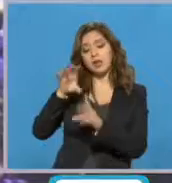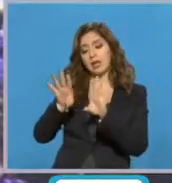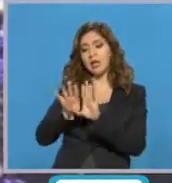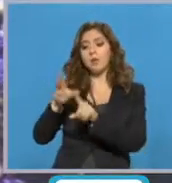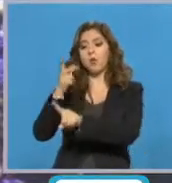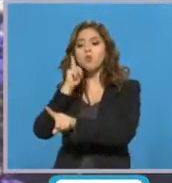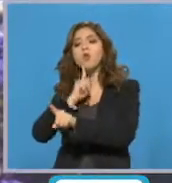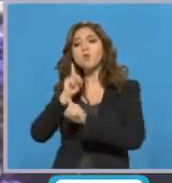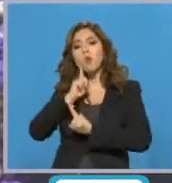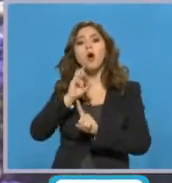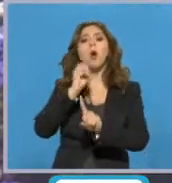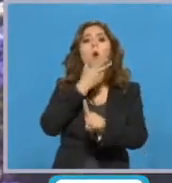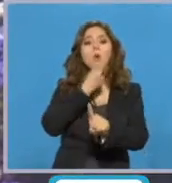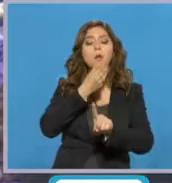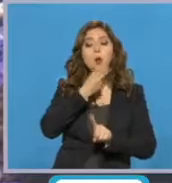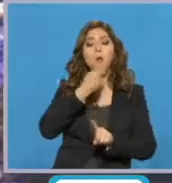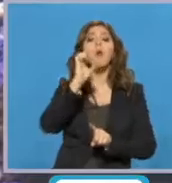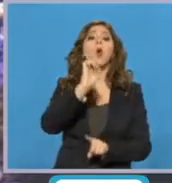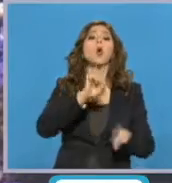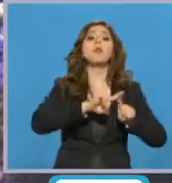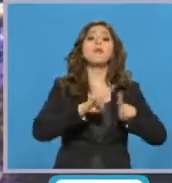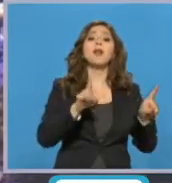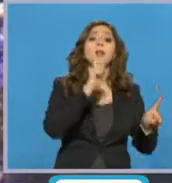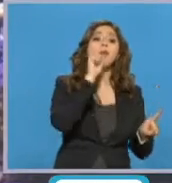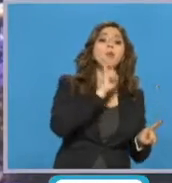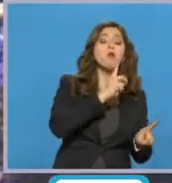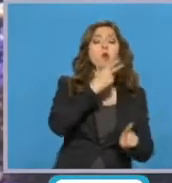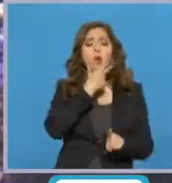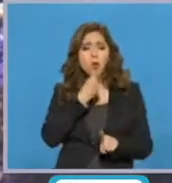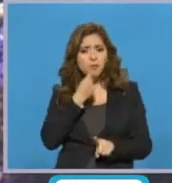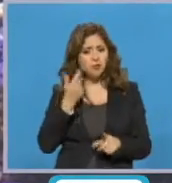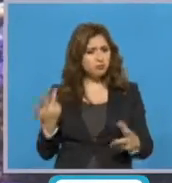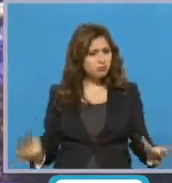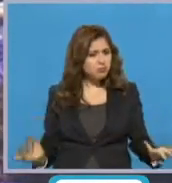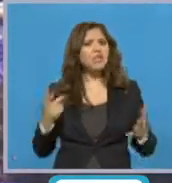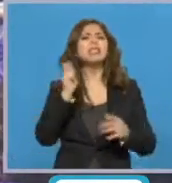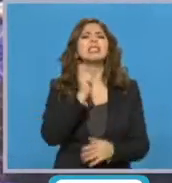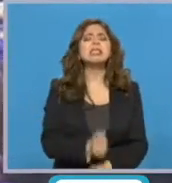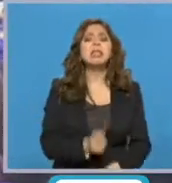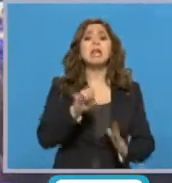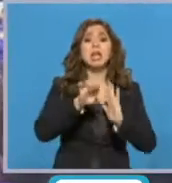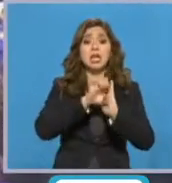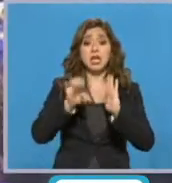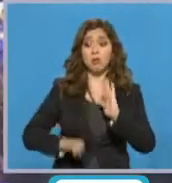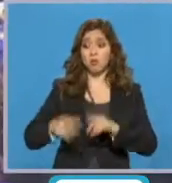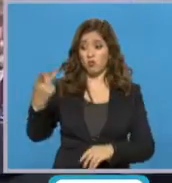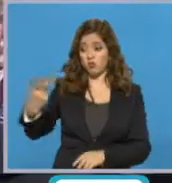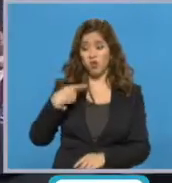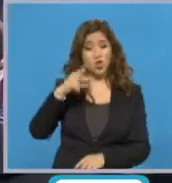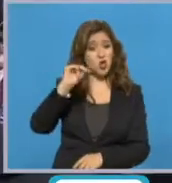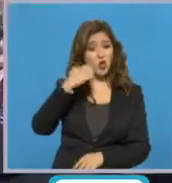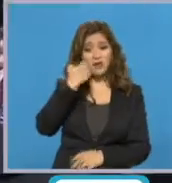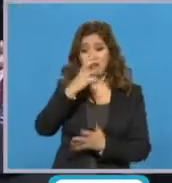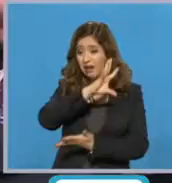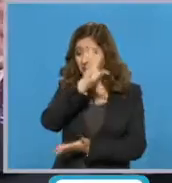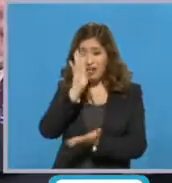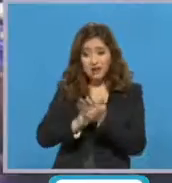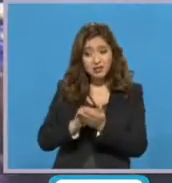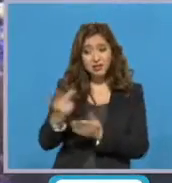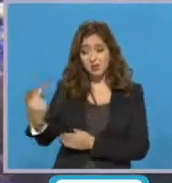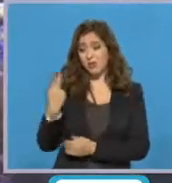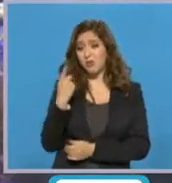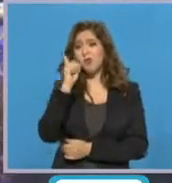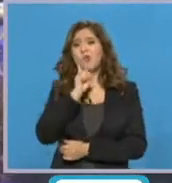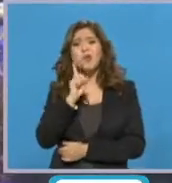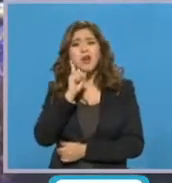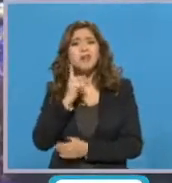de las personas que buscaba formalizar una relación sentimental con alguien del mismo sexo, entonces, pues como